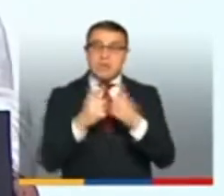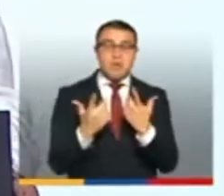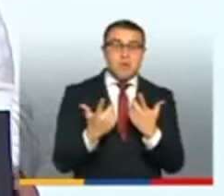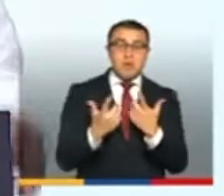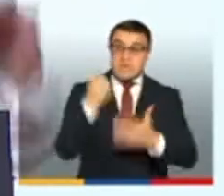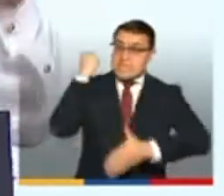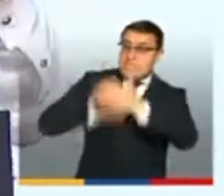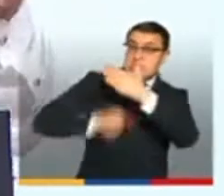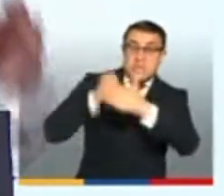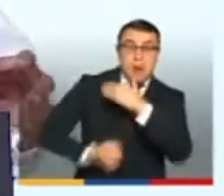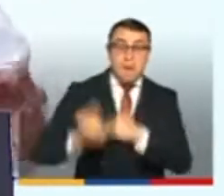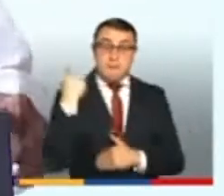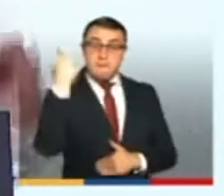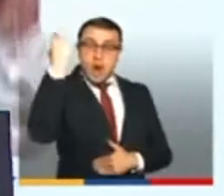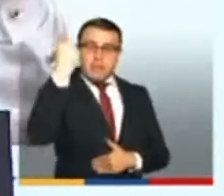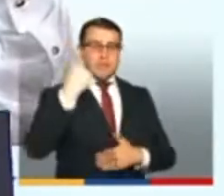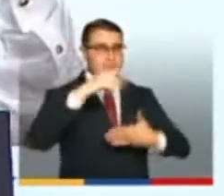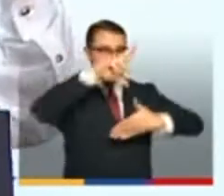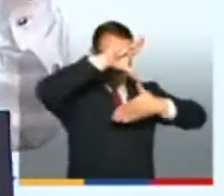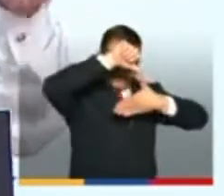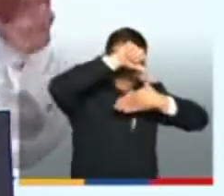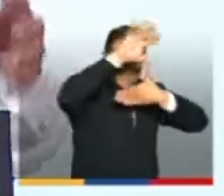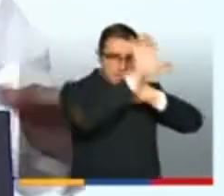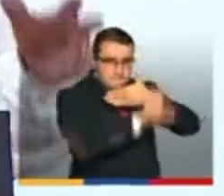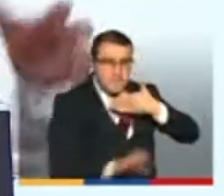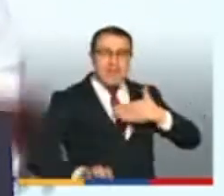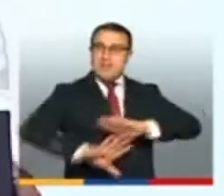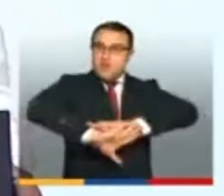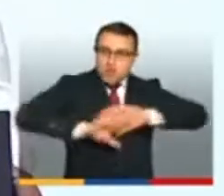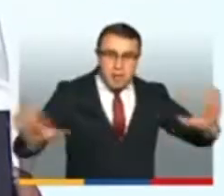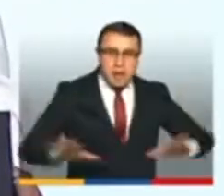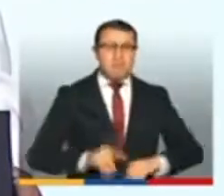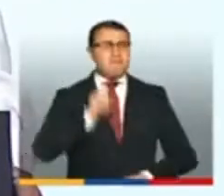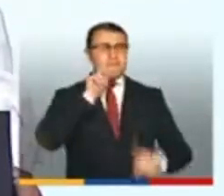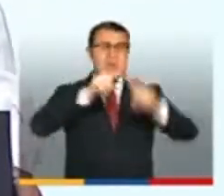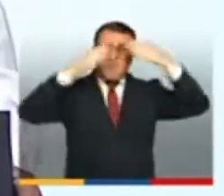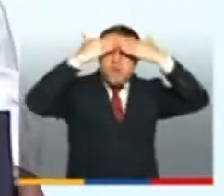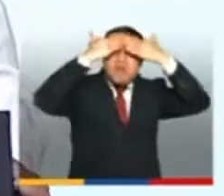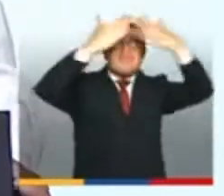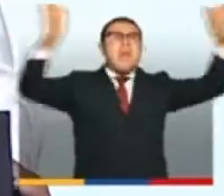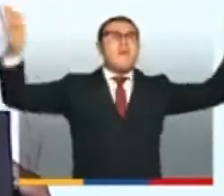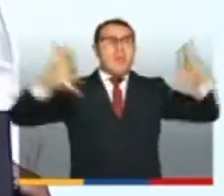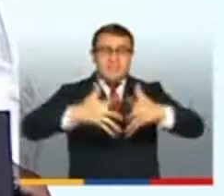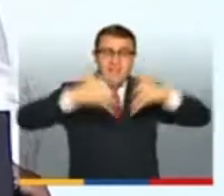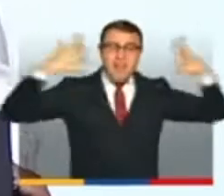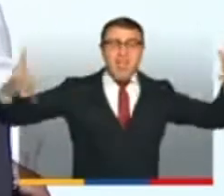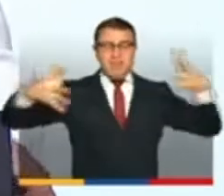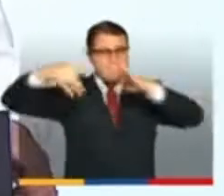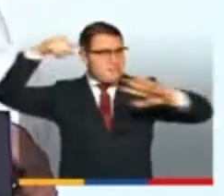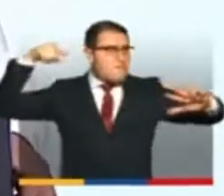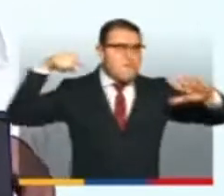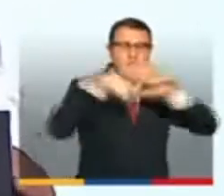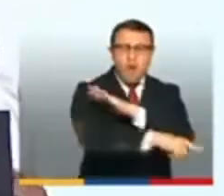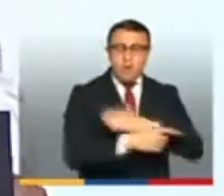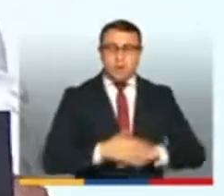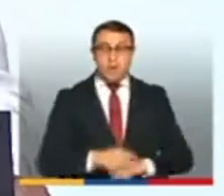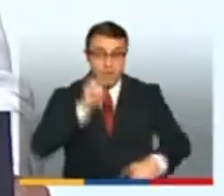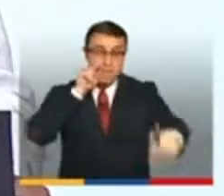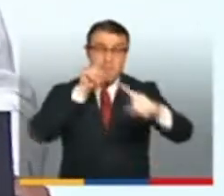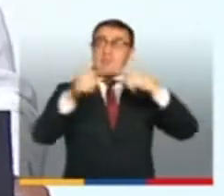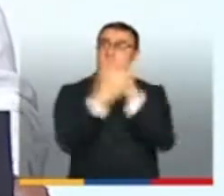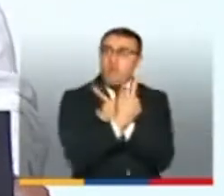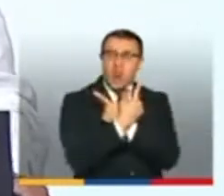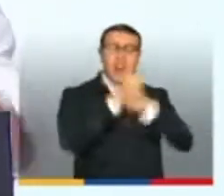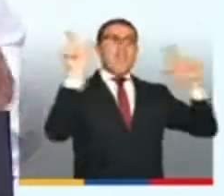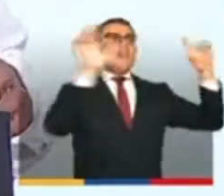para que la democracia se pueda profundizar para que la libertad sea el sinónimo del cambio político